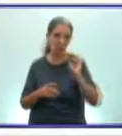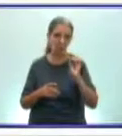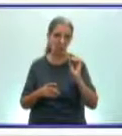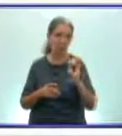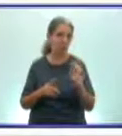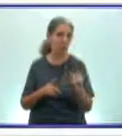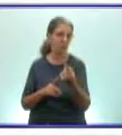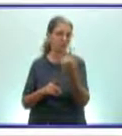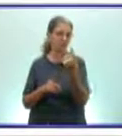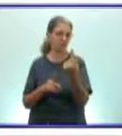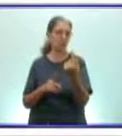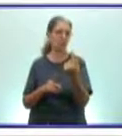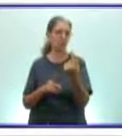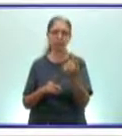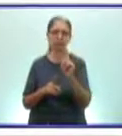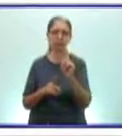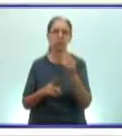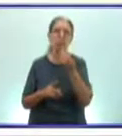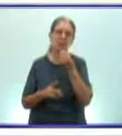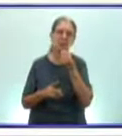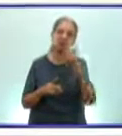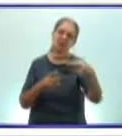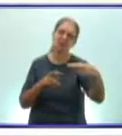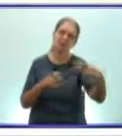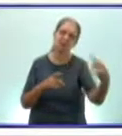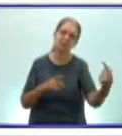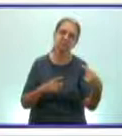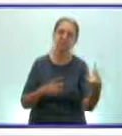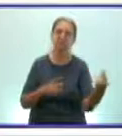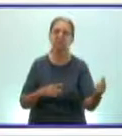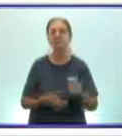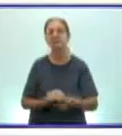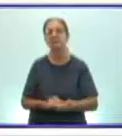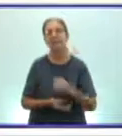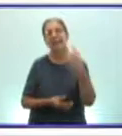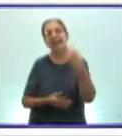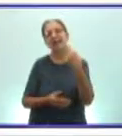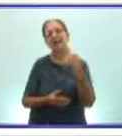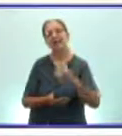las características de la moda que ya conoces.